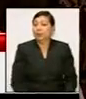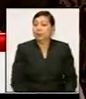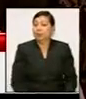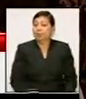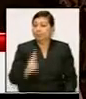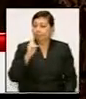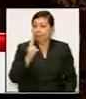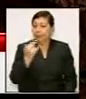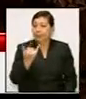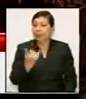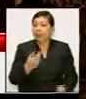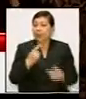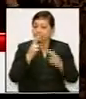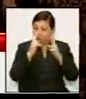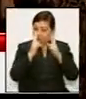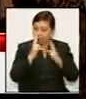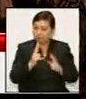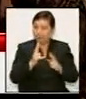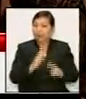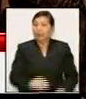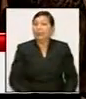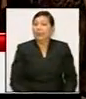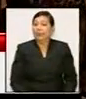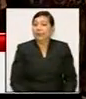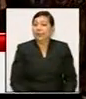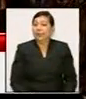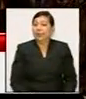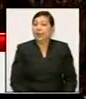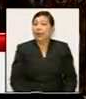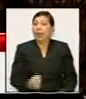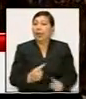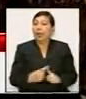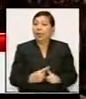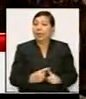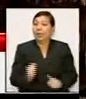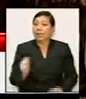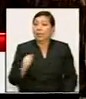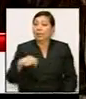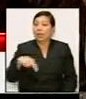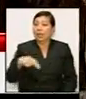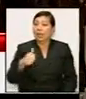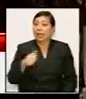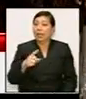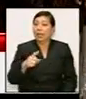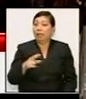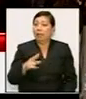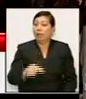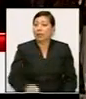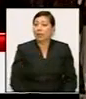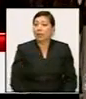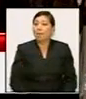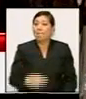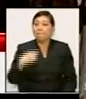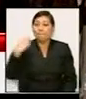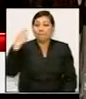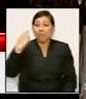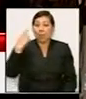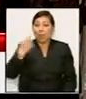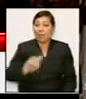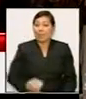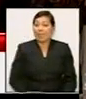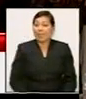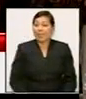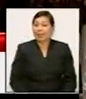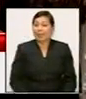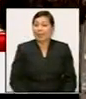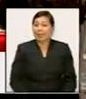entonces este homenaje póstumo al ex senador, ex ministro político, referente